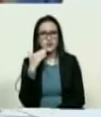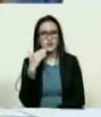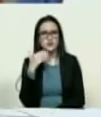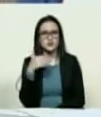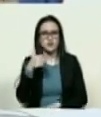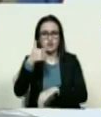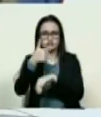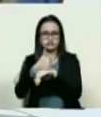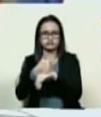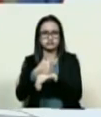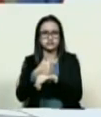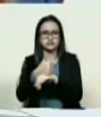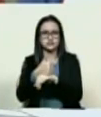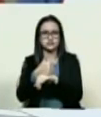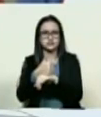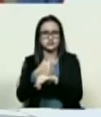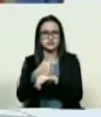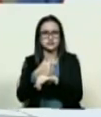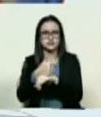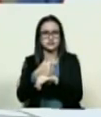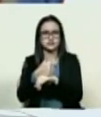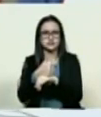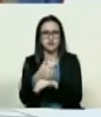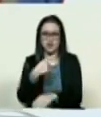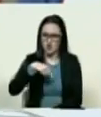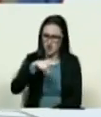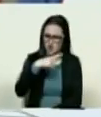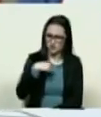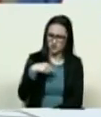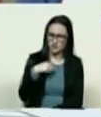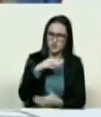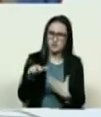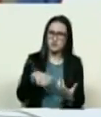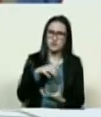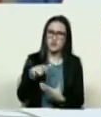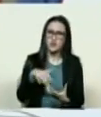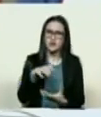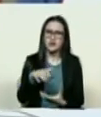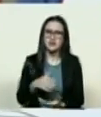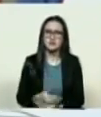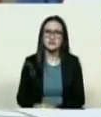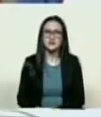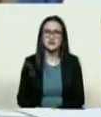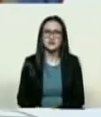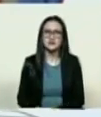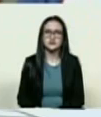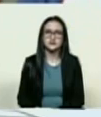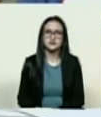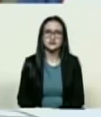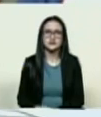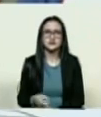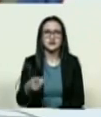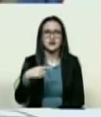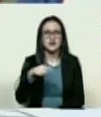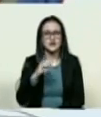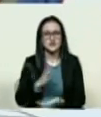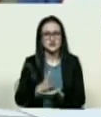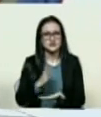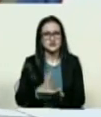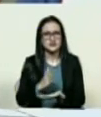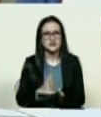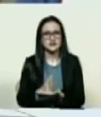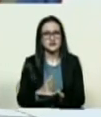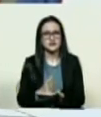Sur, que seamos nosotros un problema para... Yo creo que siempre nos han considerado así, sobre todo ese siempre me